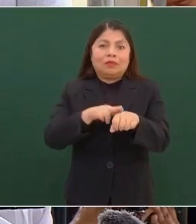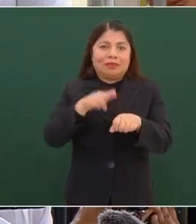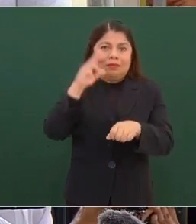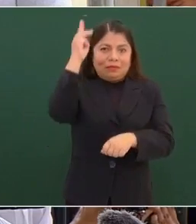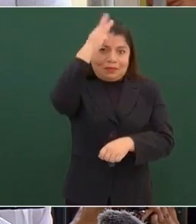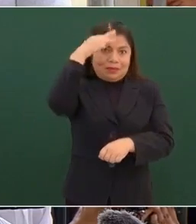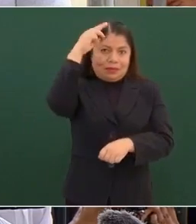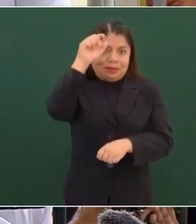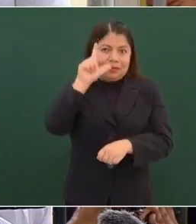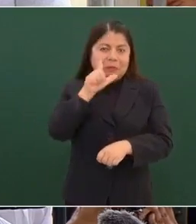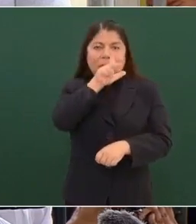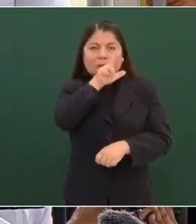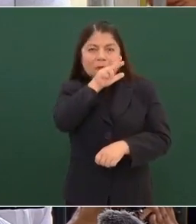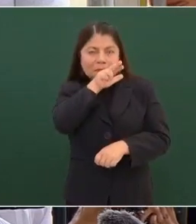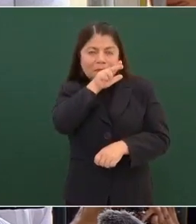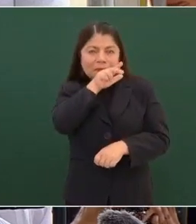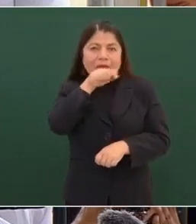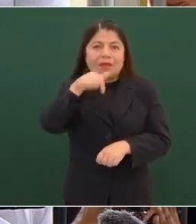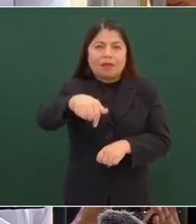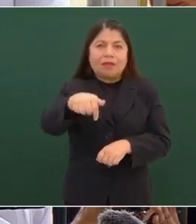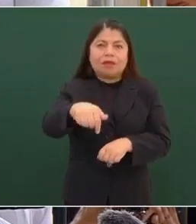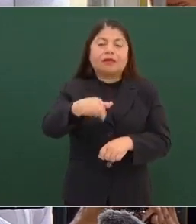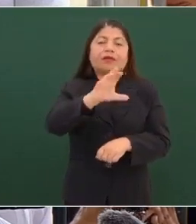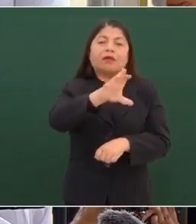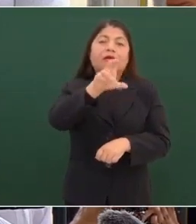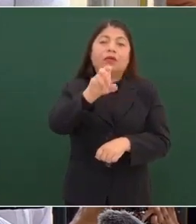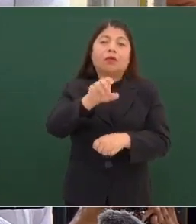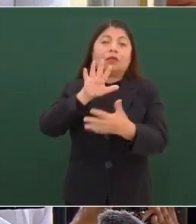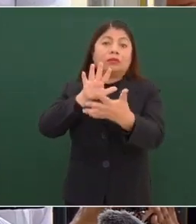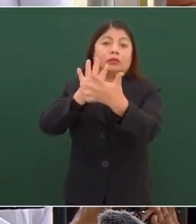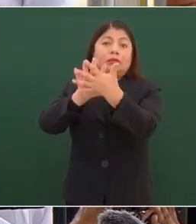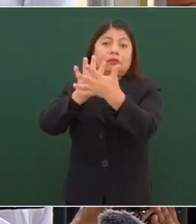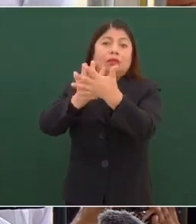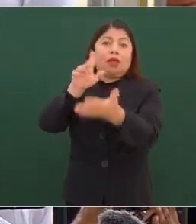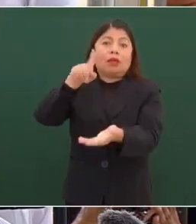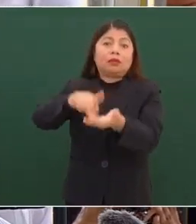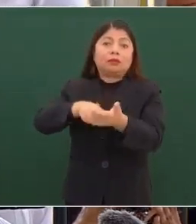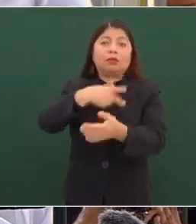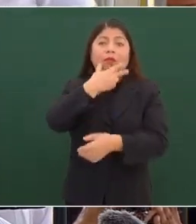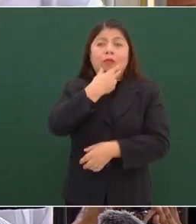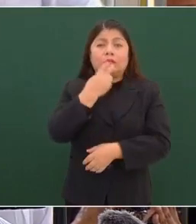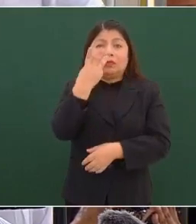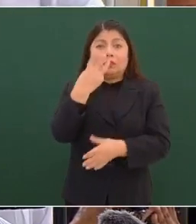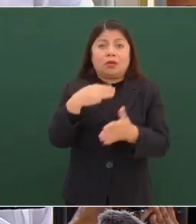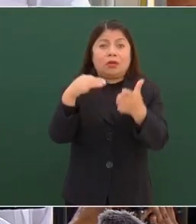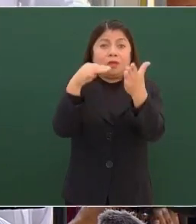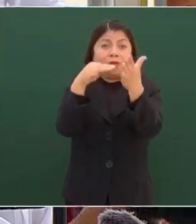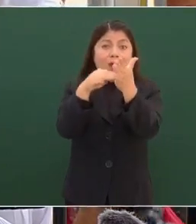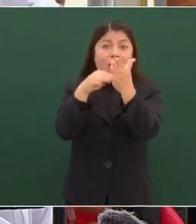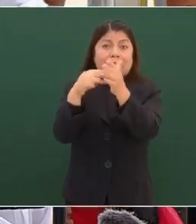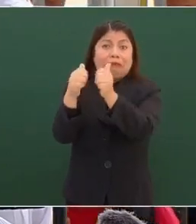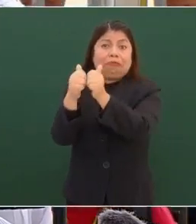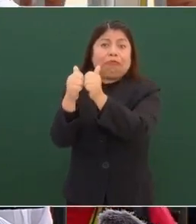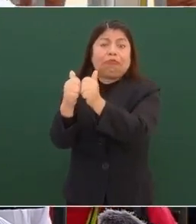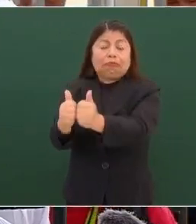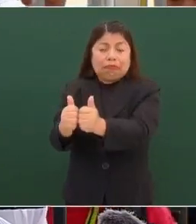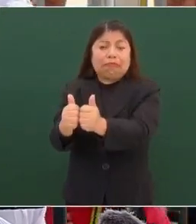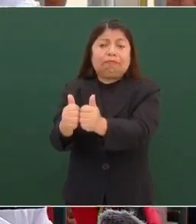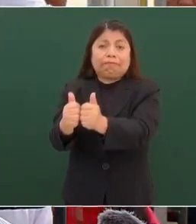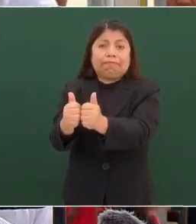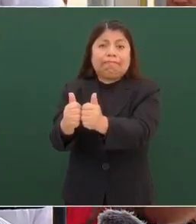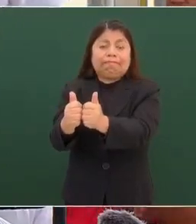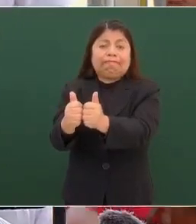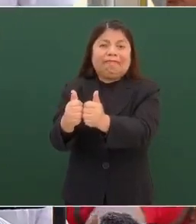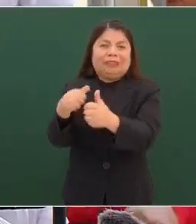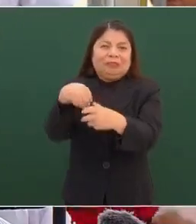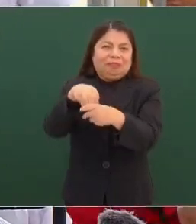cárcel de aquí de Cancún, que actualmente alberga más de 3,000 reclusos. Hubo un problema que mataron